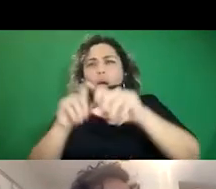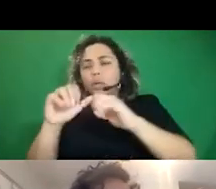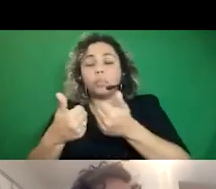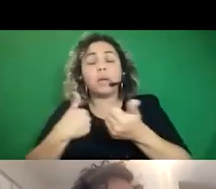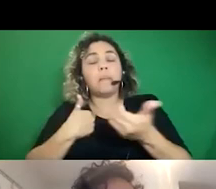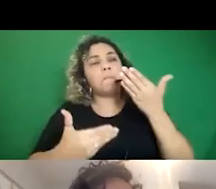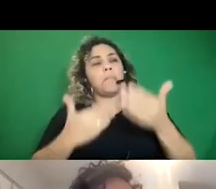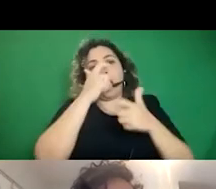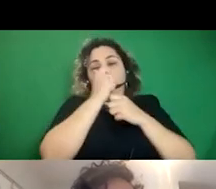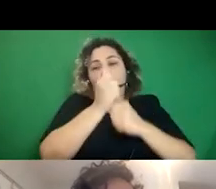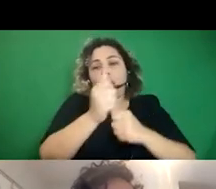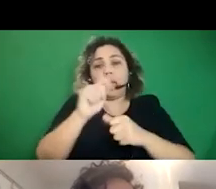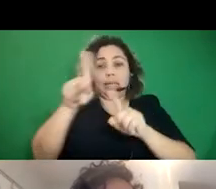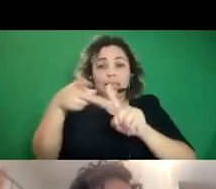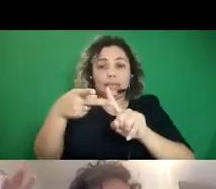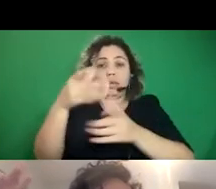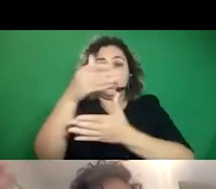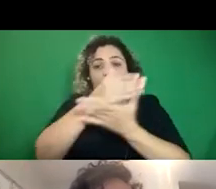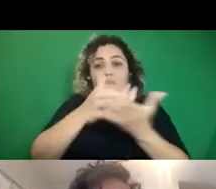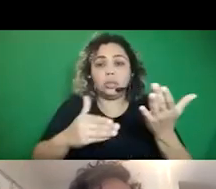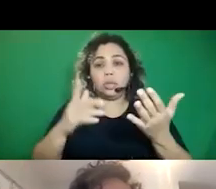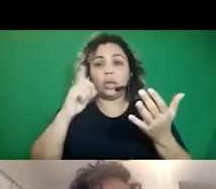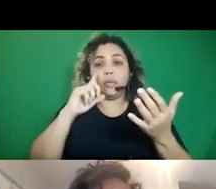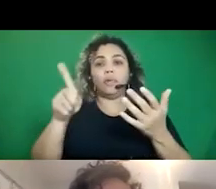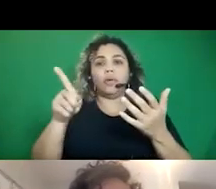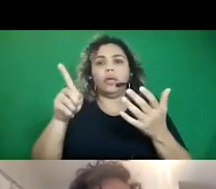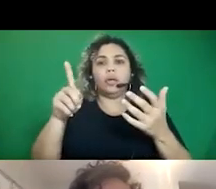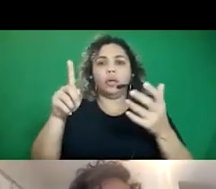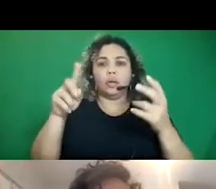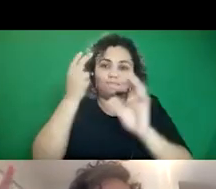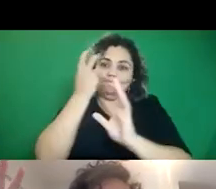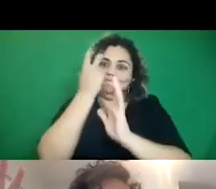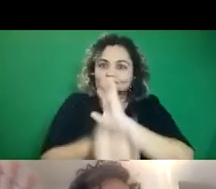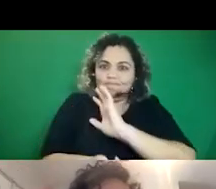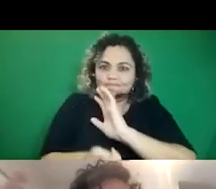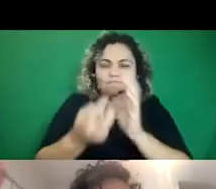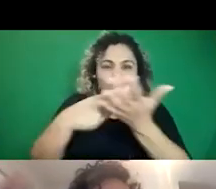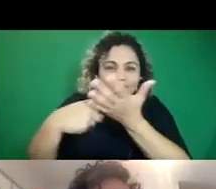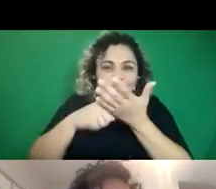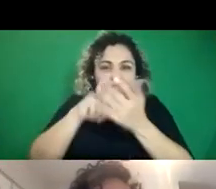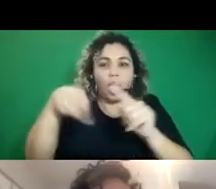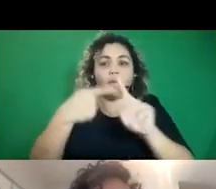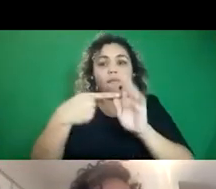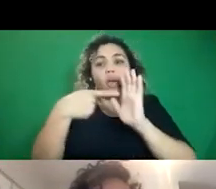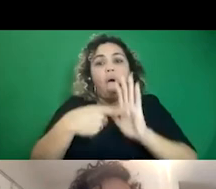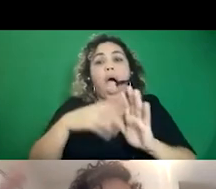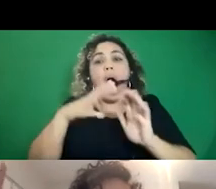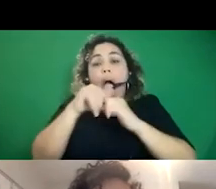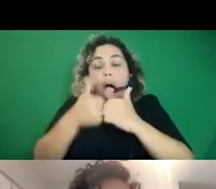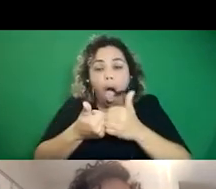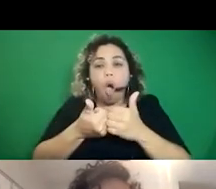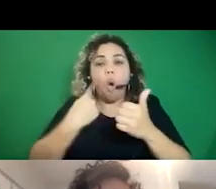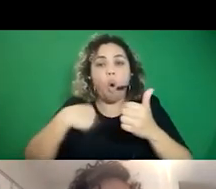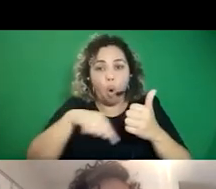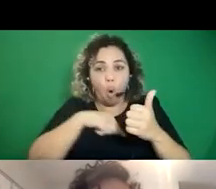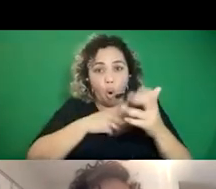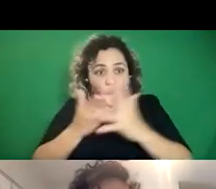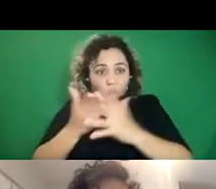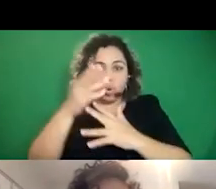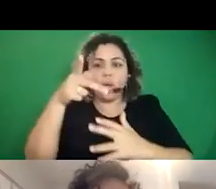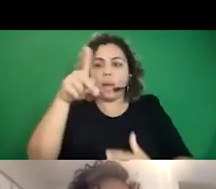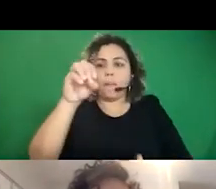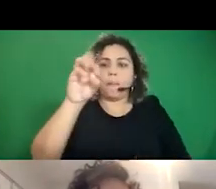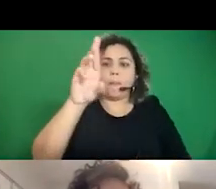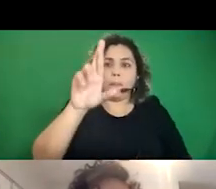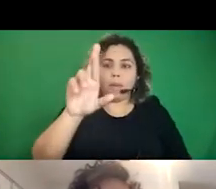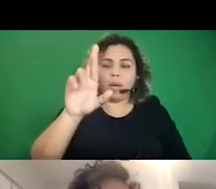niveles de preguntas que debemos hacer entonces sería increíble tener una sesión y una segunda parte